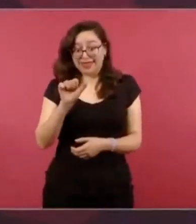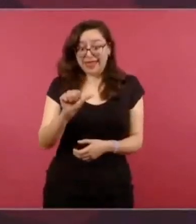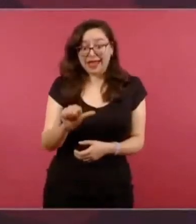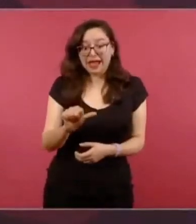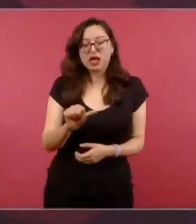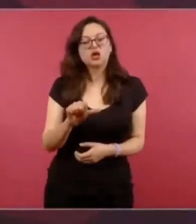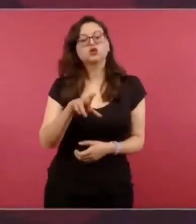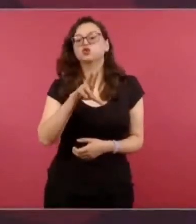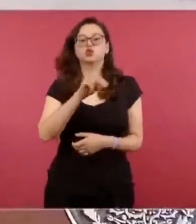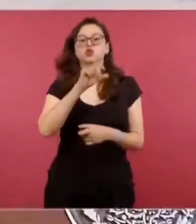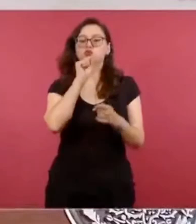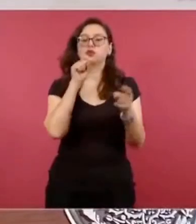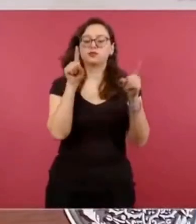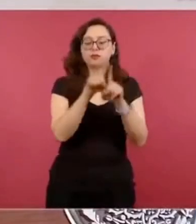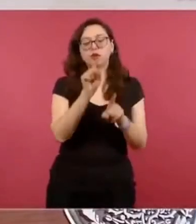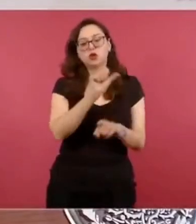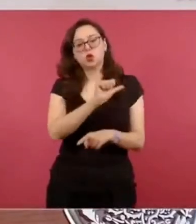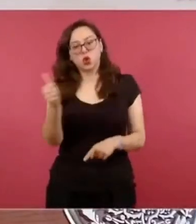otros funcionarios